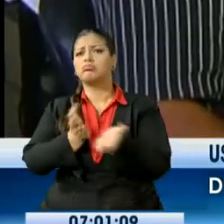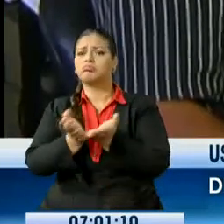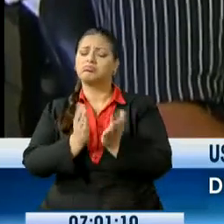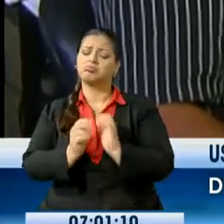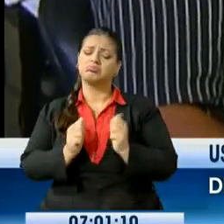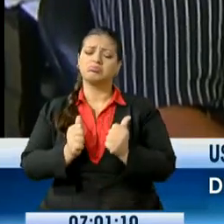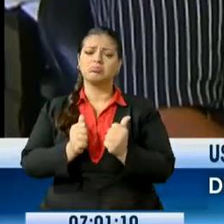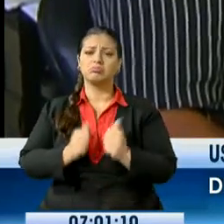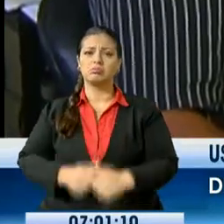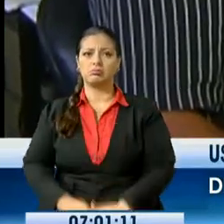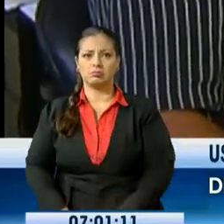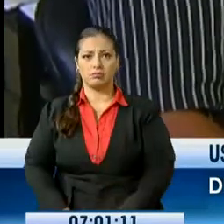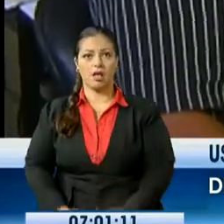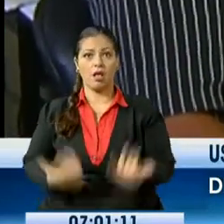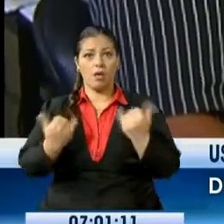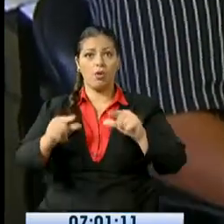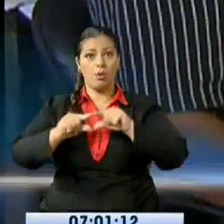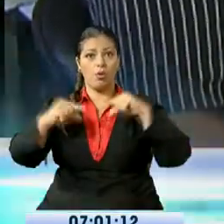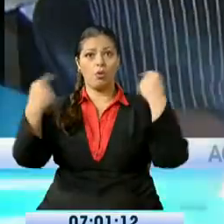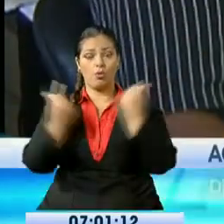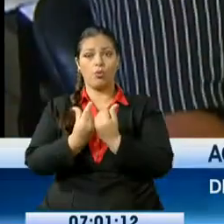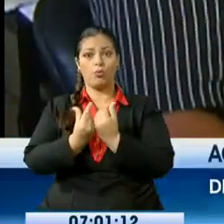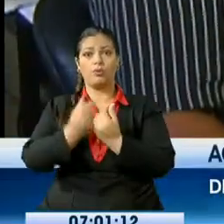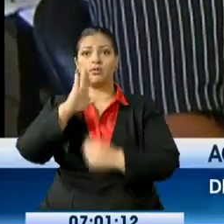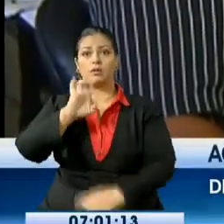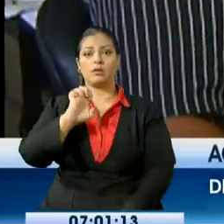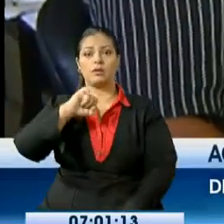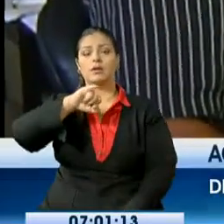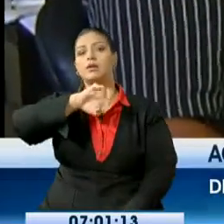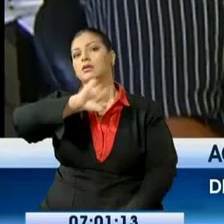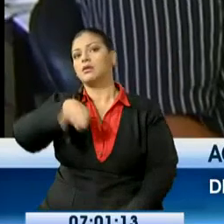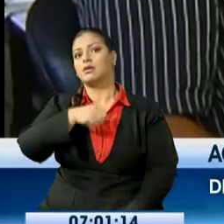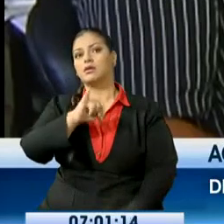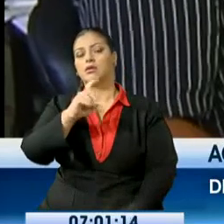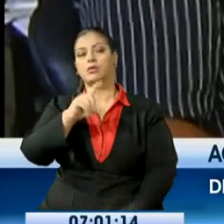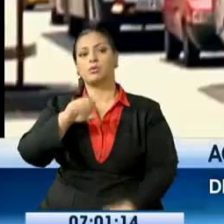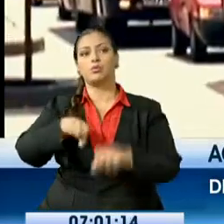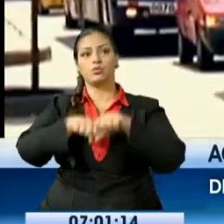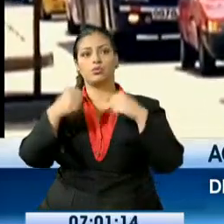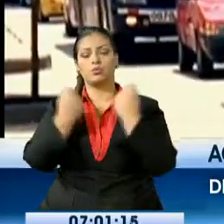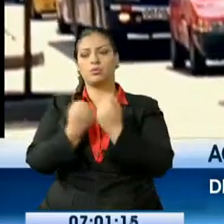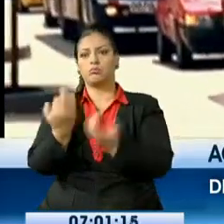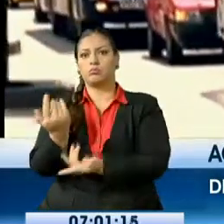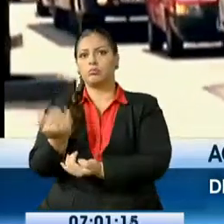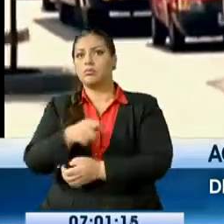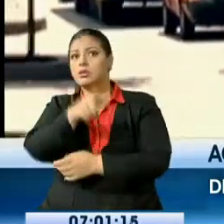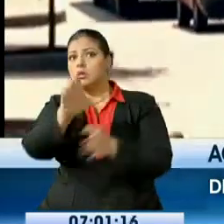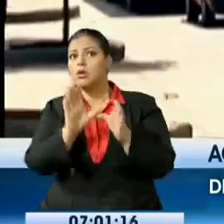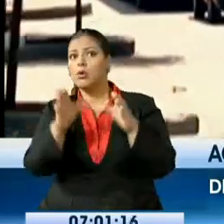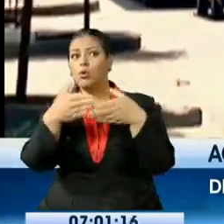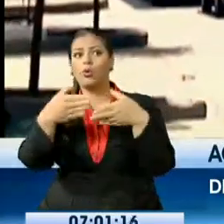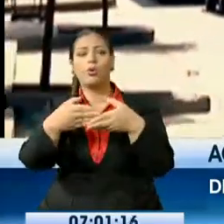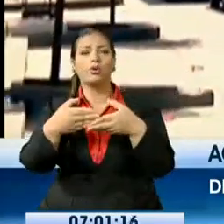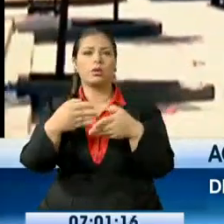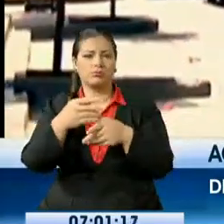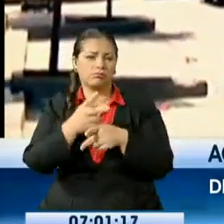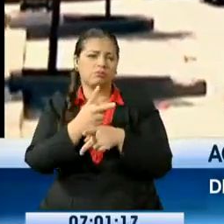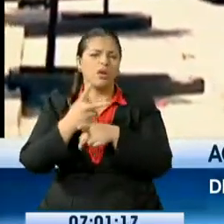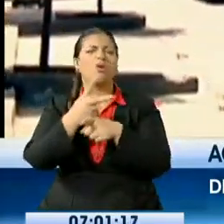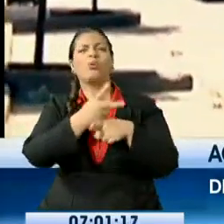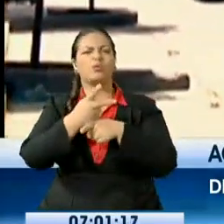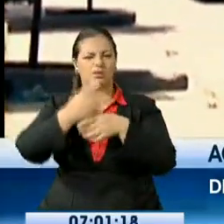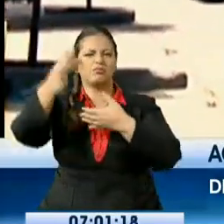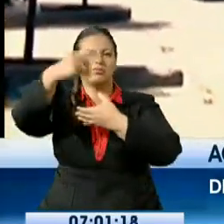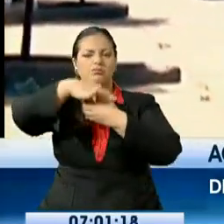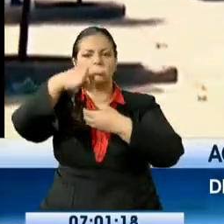Tejido Social Guayaquil espera el pronunciamiento del Consejo Electoral y de la Corte Constitucional sobre si continúa o no una consulta popular para